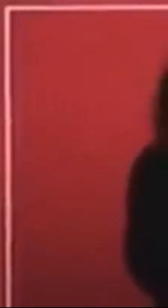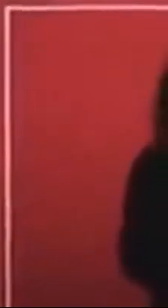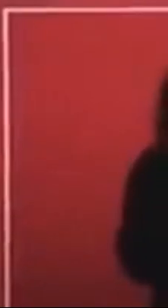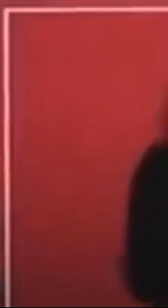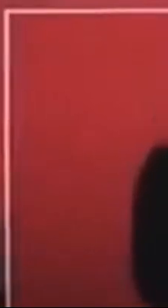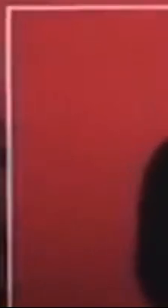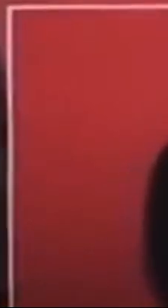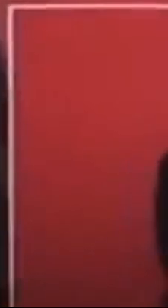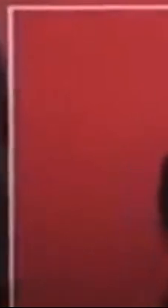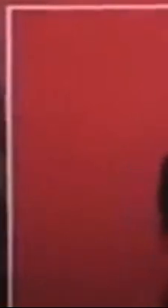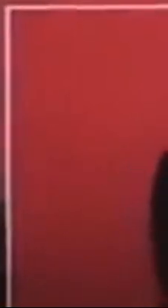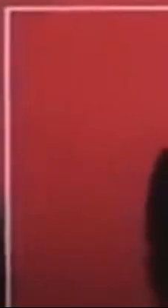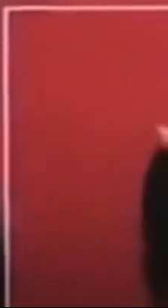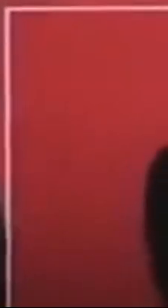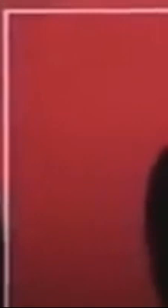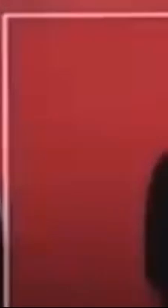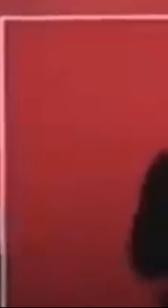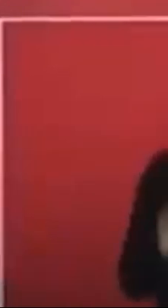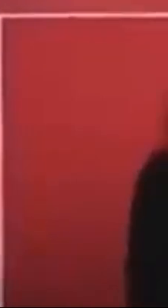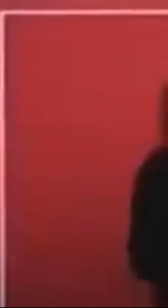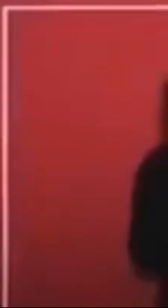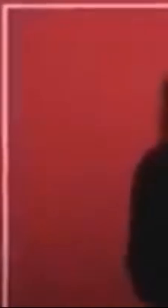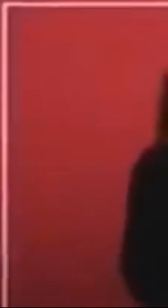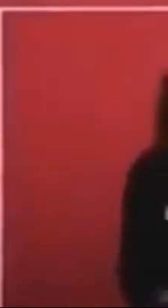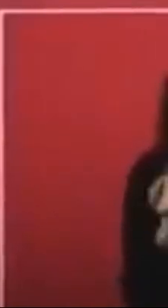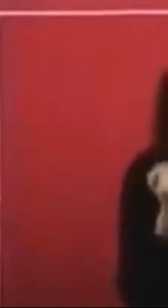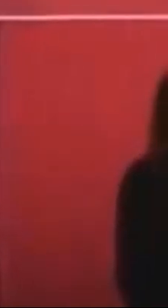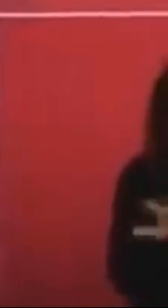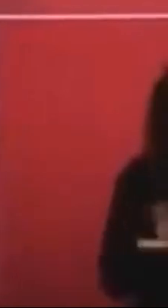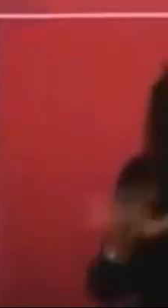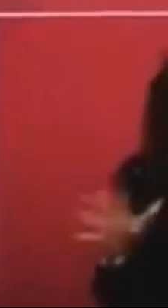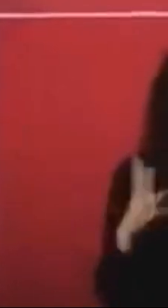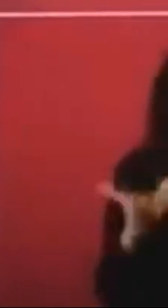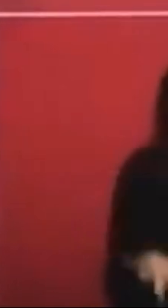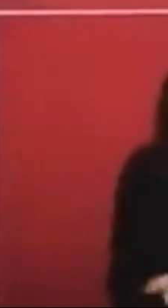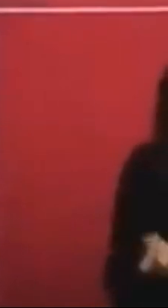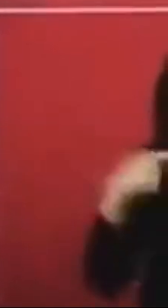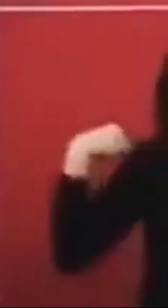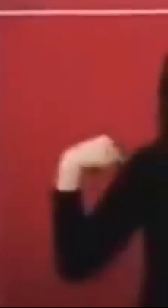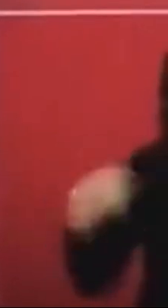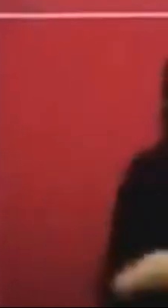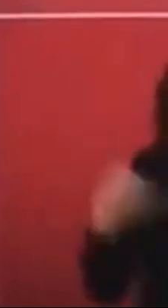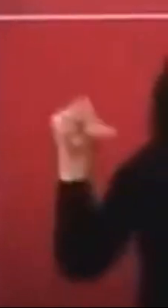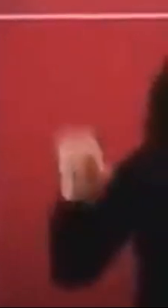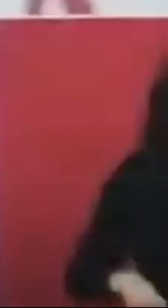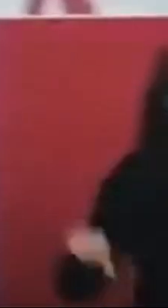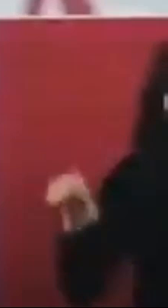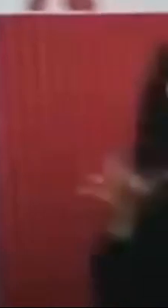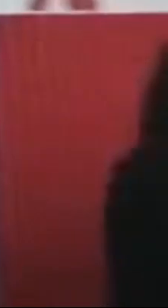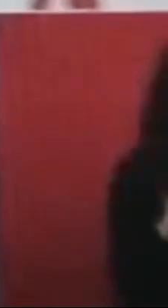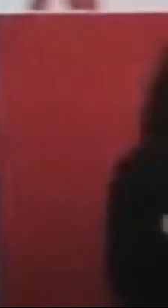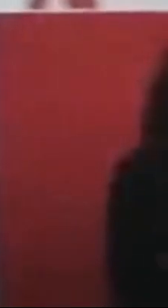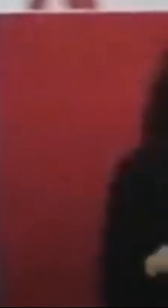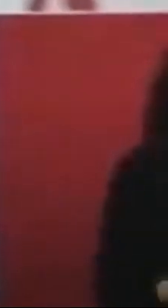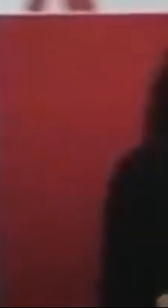informe virtual de las actividades que en esta materia hemos venido desarrollando en este gobierno. Yo quiero